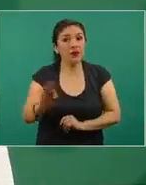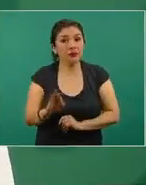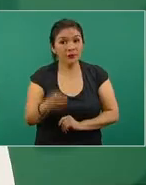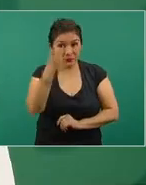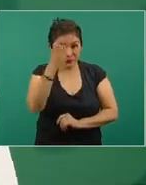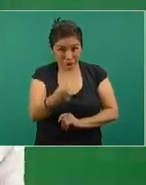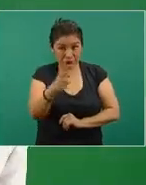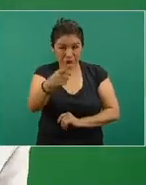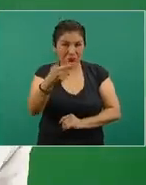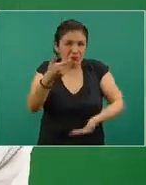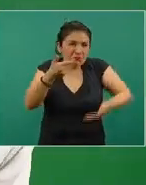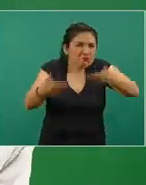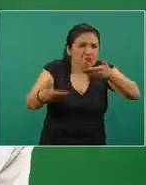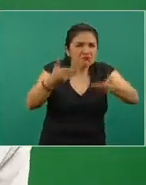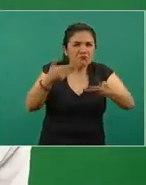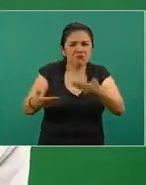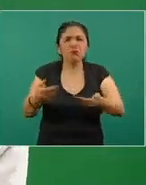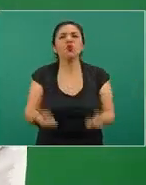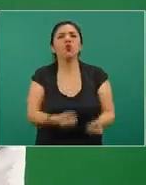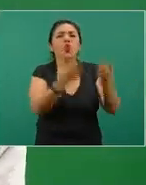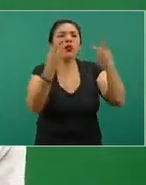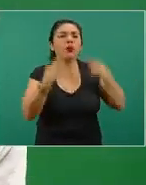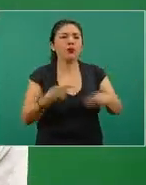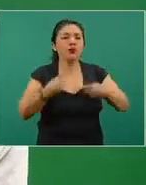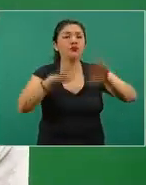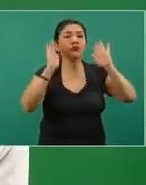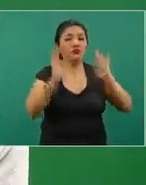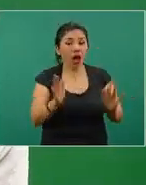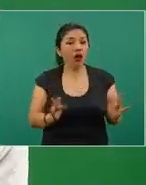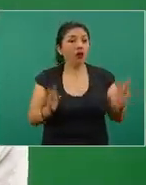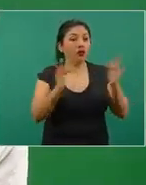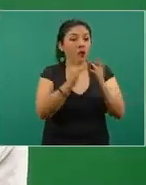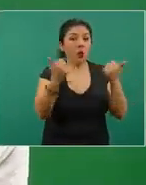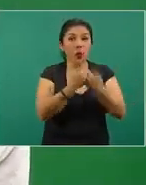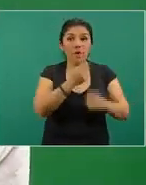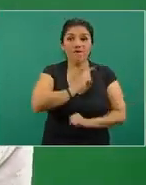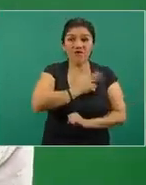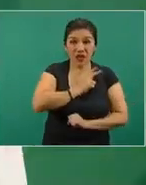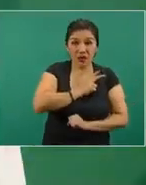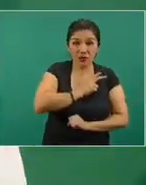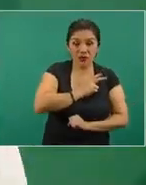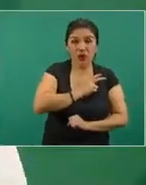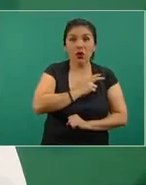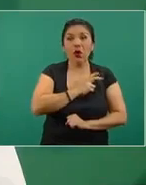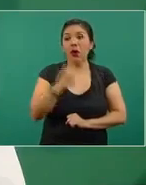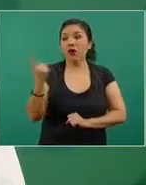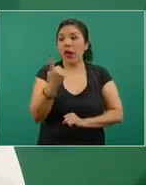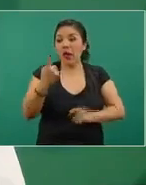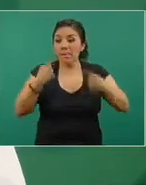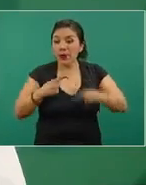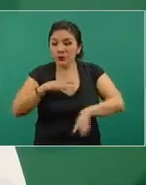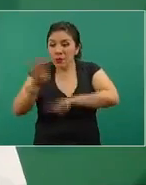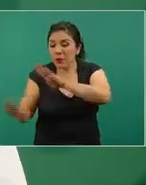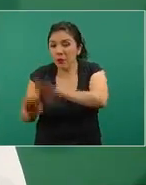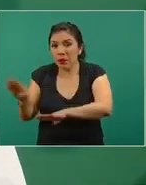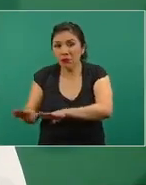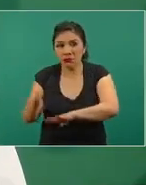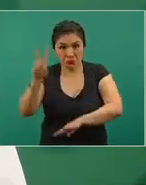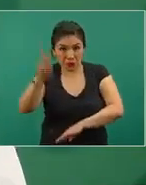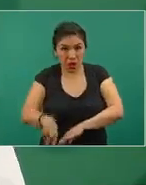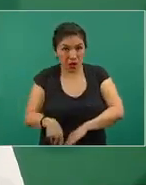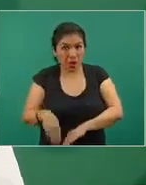proporción de personas que estuvieron en contacto con el virus y las comparamos con las personas que fallecieron, la